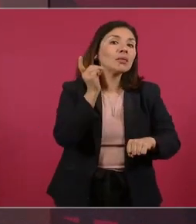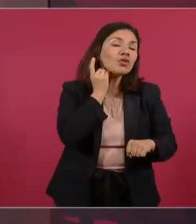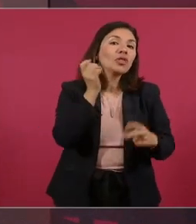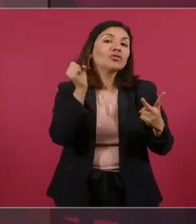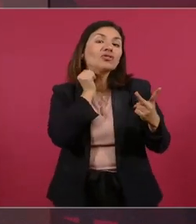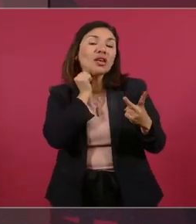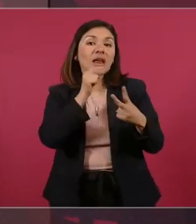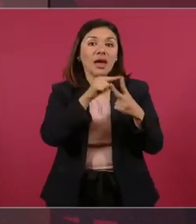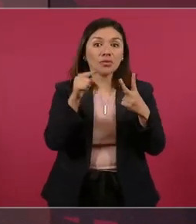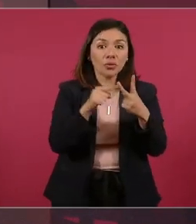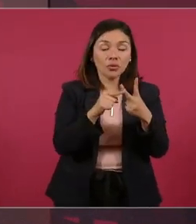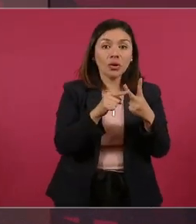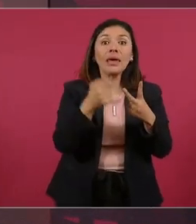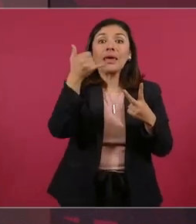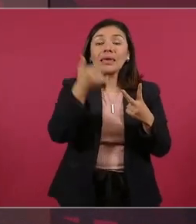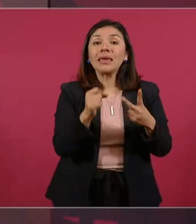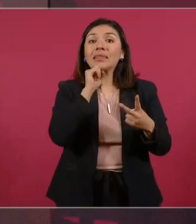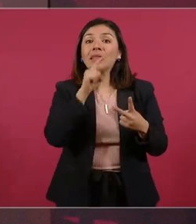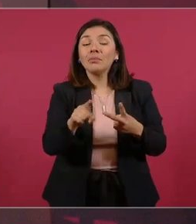además